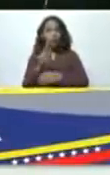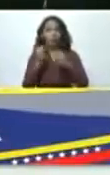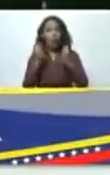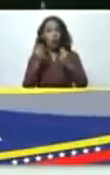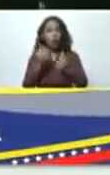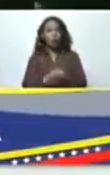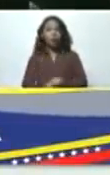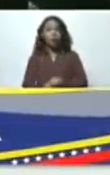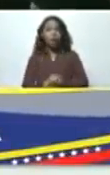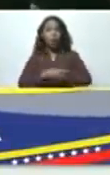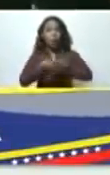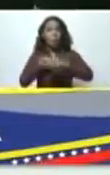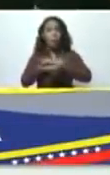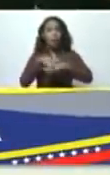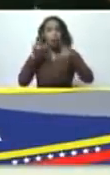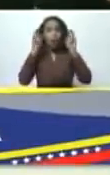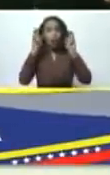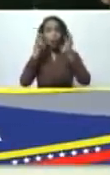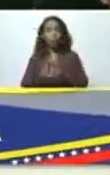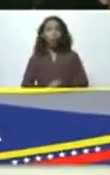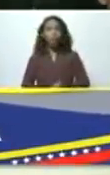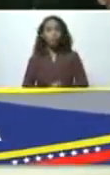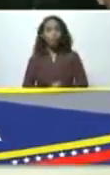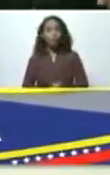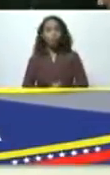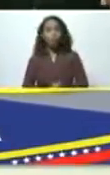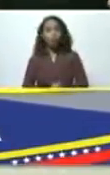Economía, los ministros del área, y